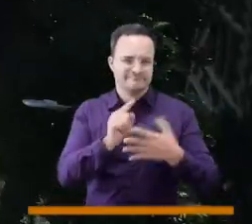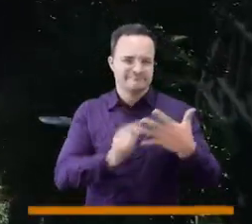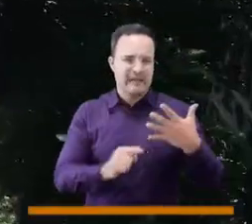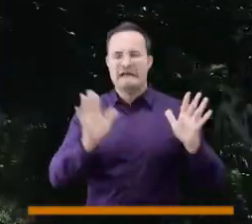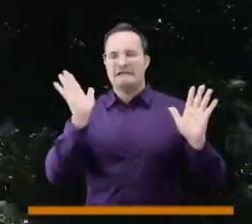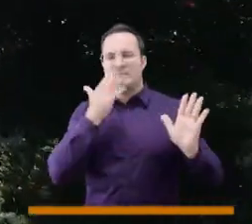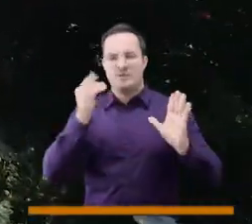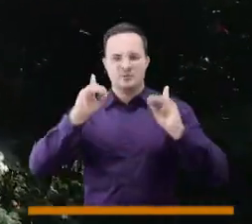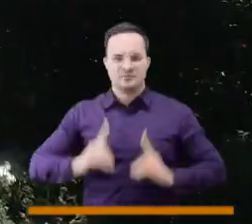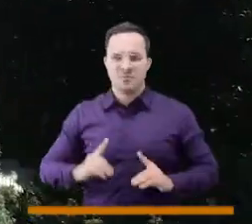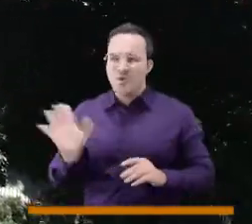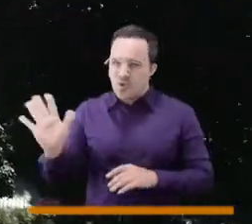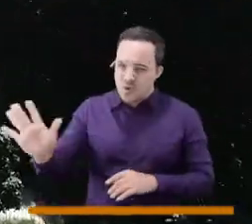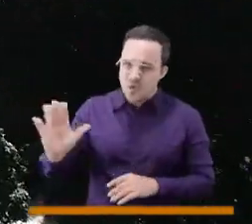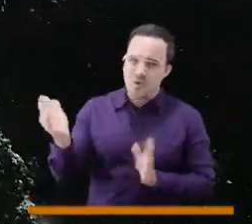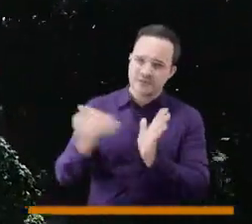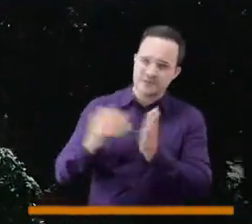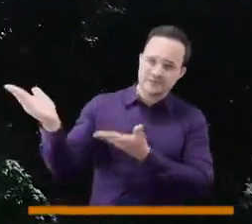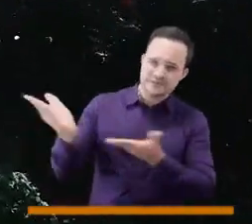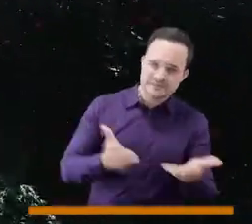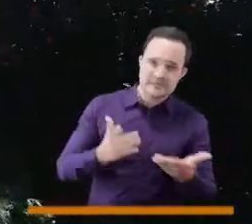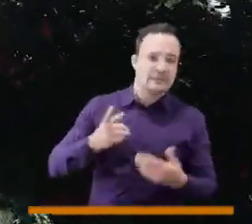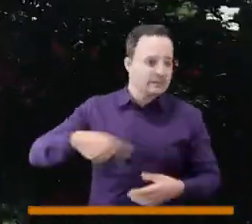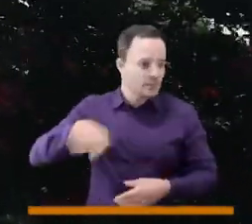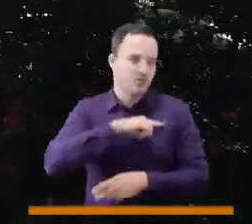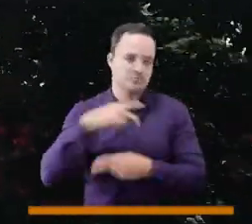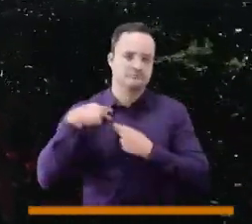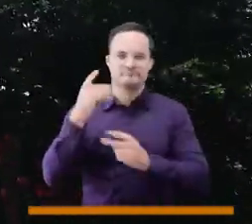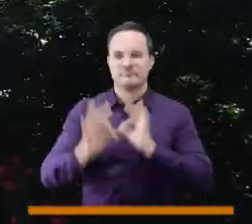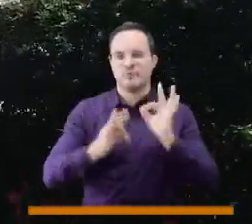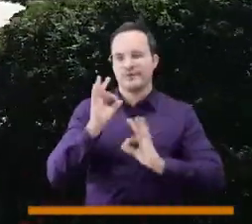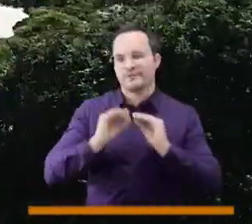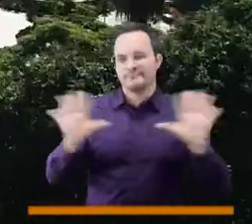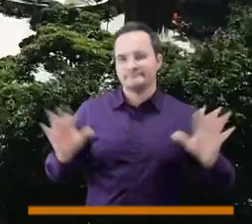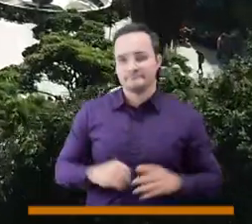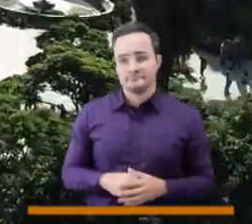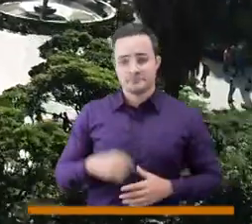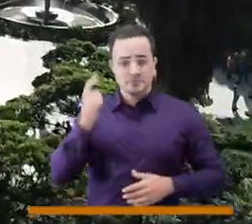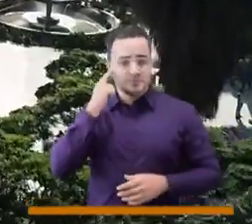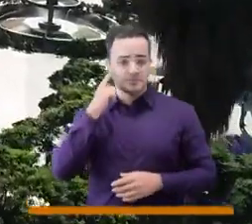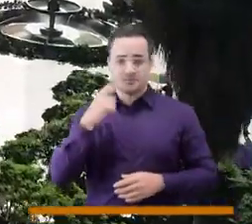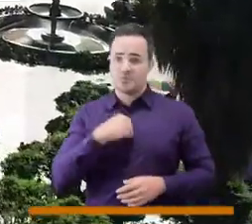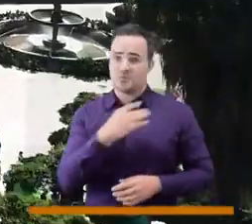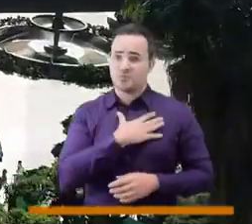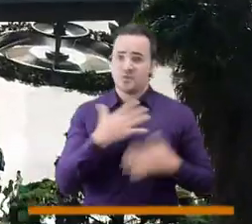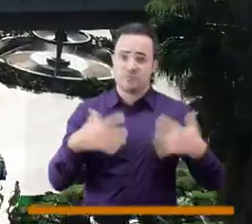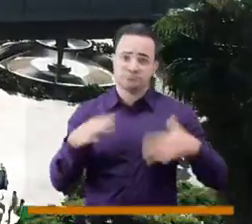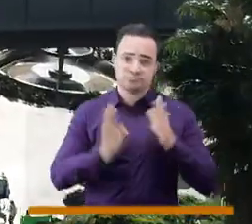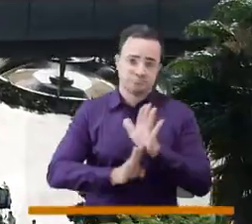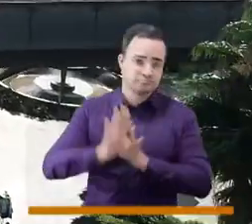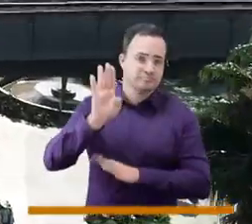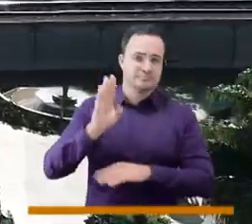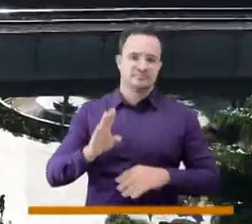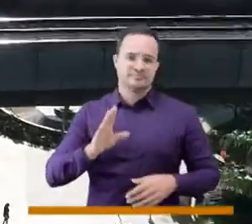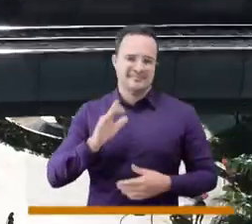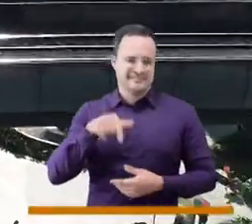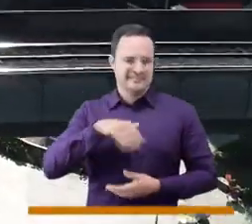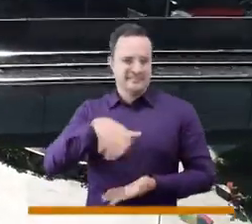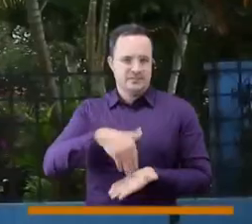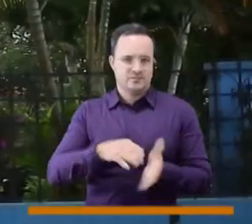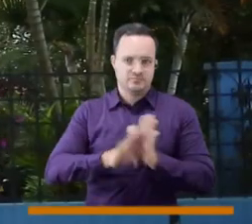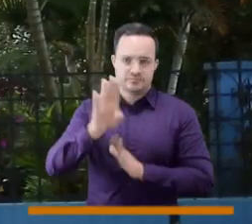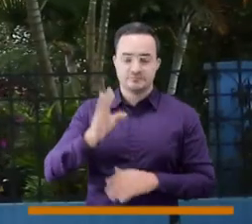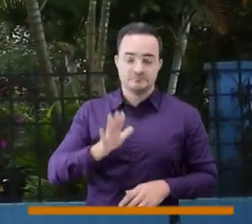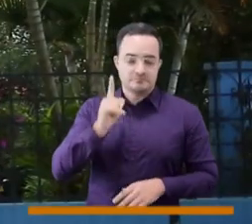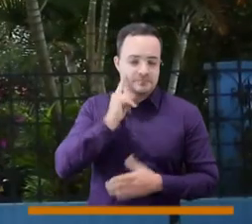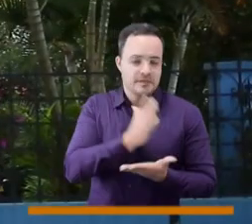y que entre todos lo cuidemos en una intervención integral. Yo lo que creo es que el centro tiene mucha oportunidad de crecer, por ejemplo, sectorizado. El